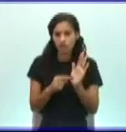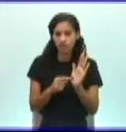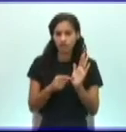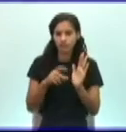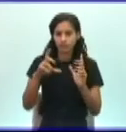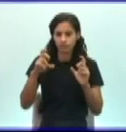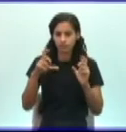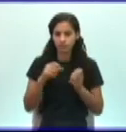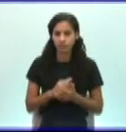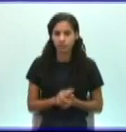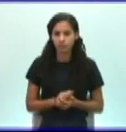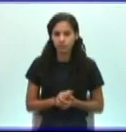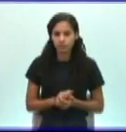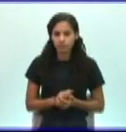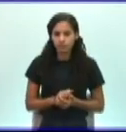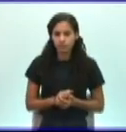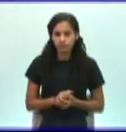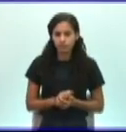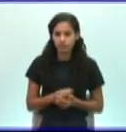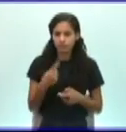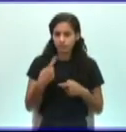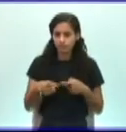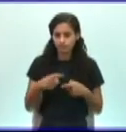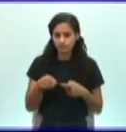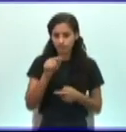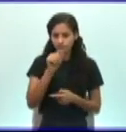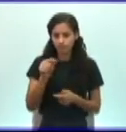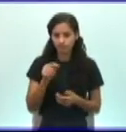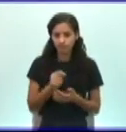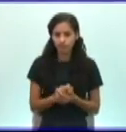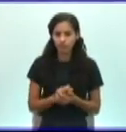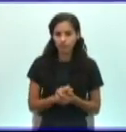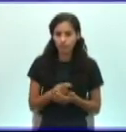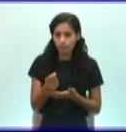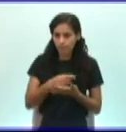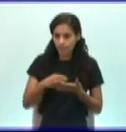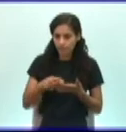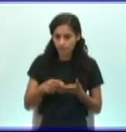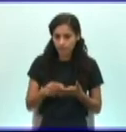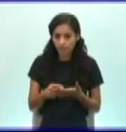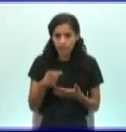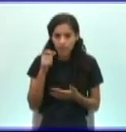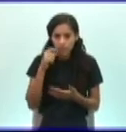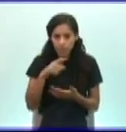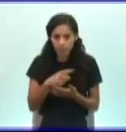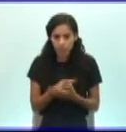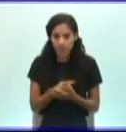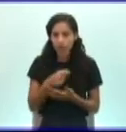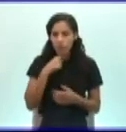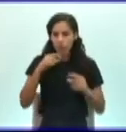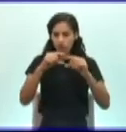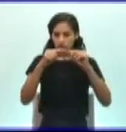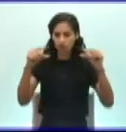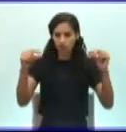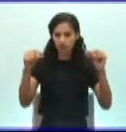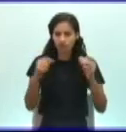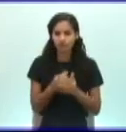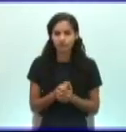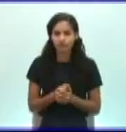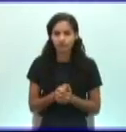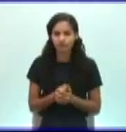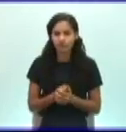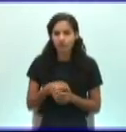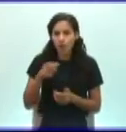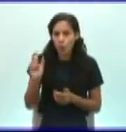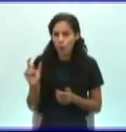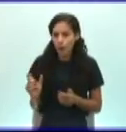ilustración. La otra actividad dice, transcribe y completa las siguientes oraciones